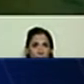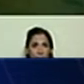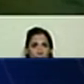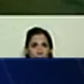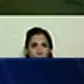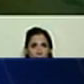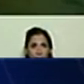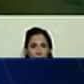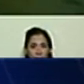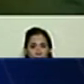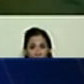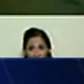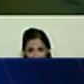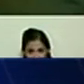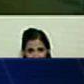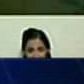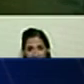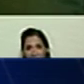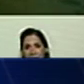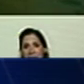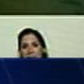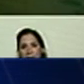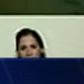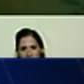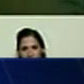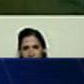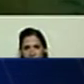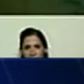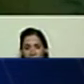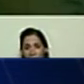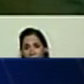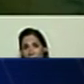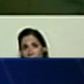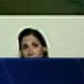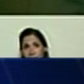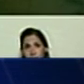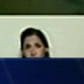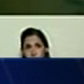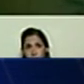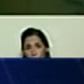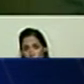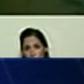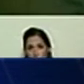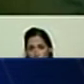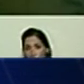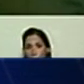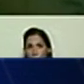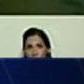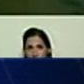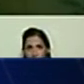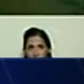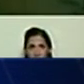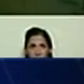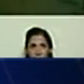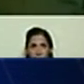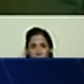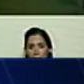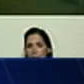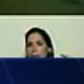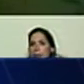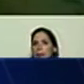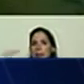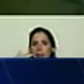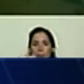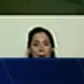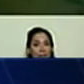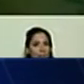Poniendo esos intereses mezquinos, politiqueros, por encima de los